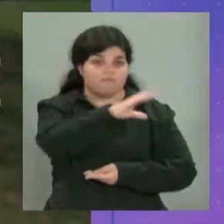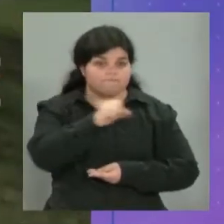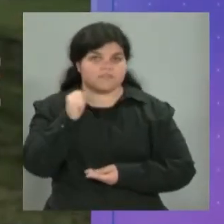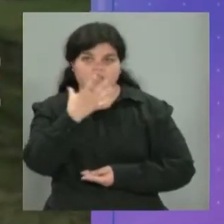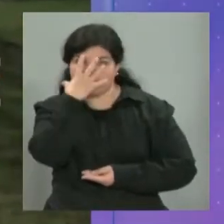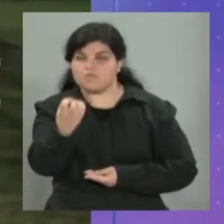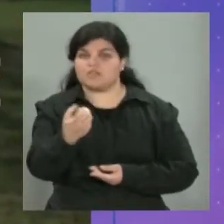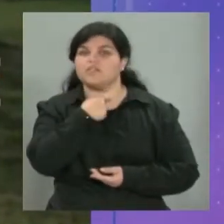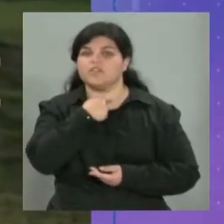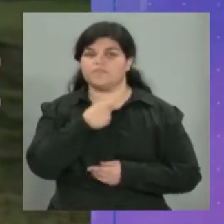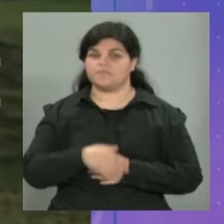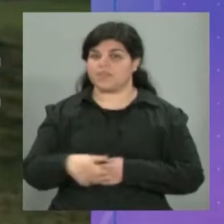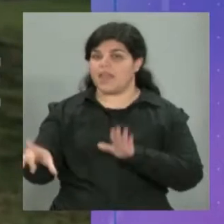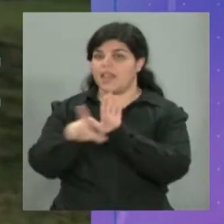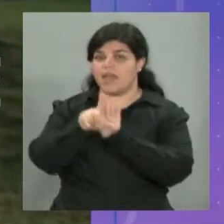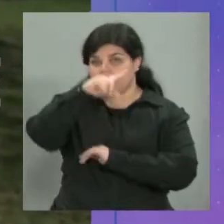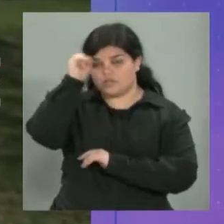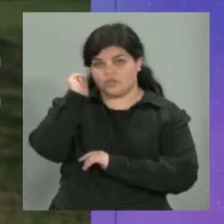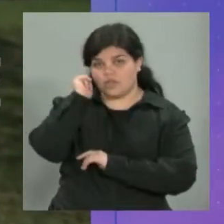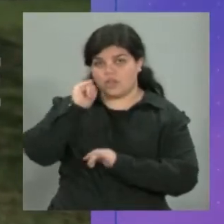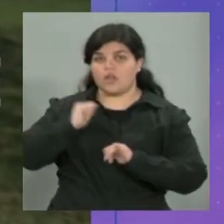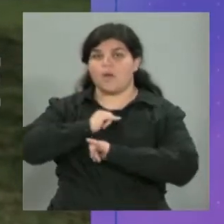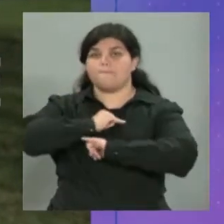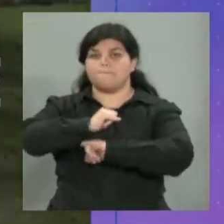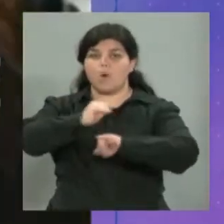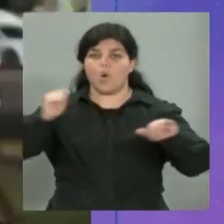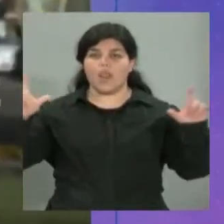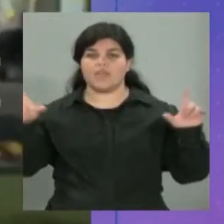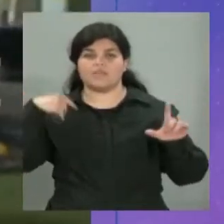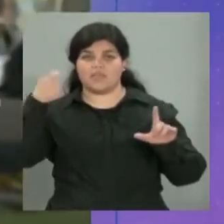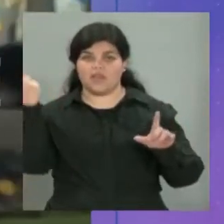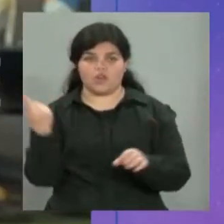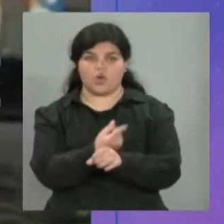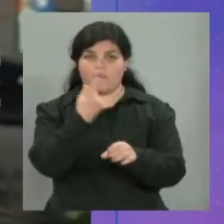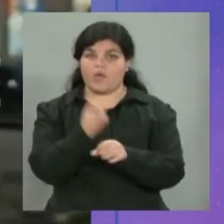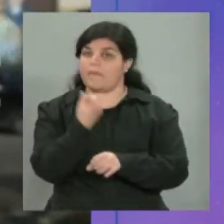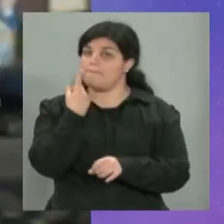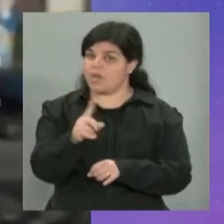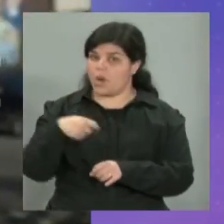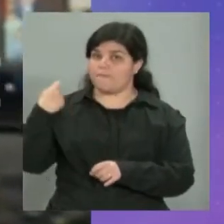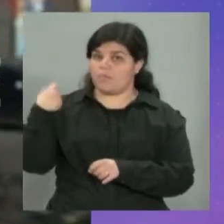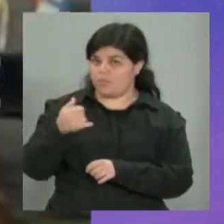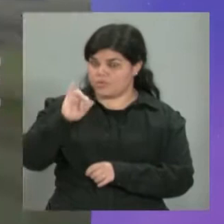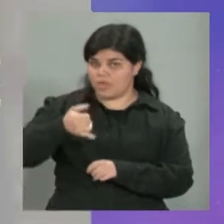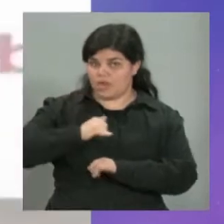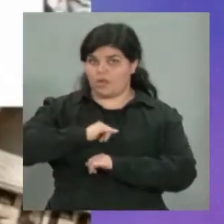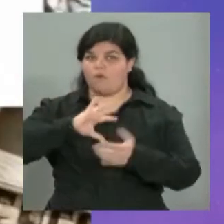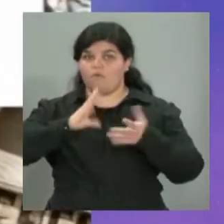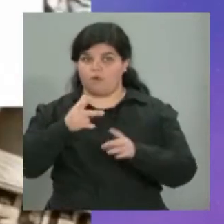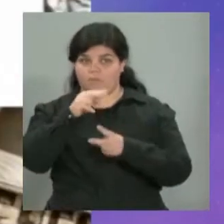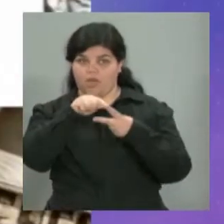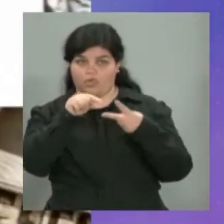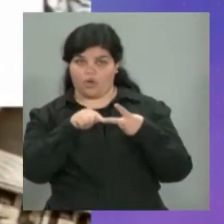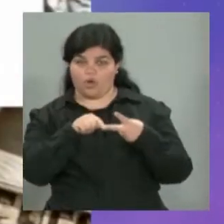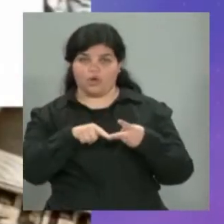que prohíbe la mayor parte de los canales de publicidad, pero en la industria puede seguir haciendo publicidad por 2 canales. Los kioscos y